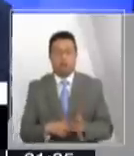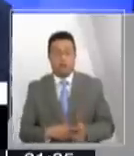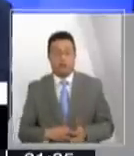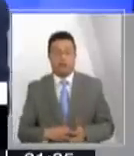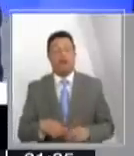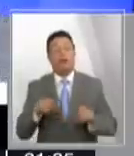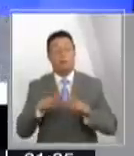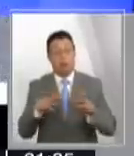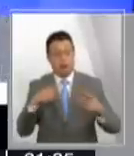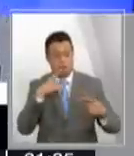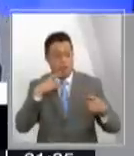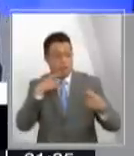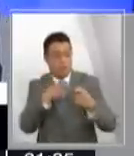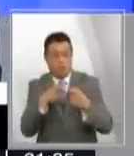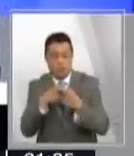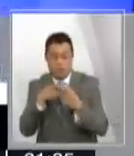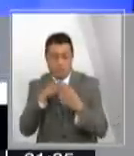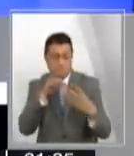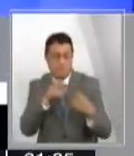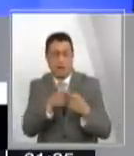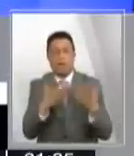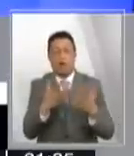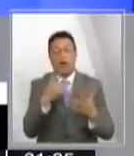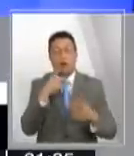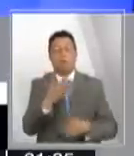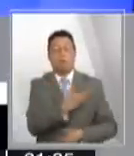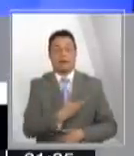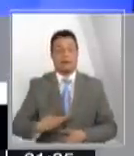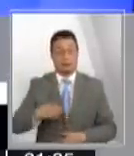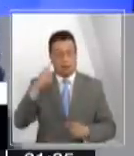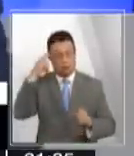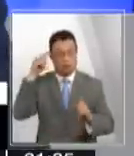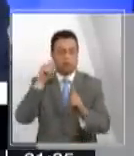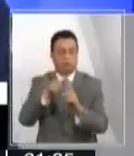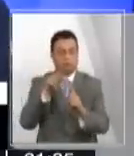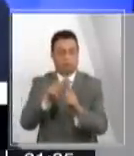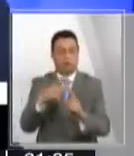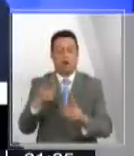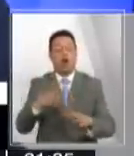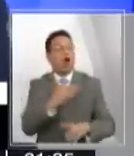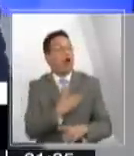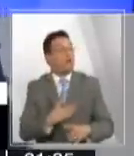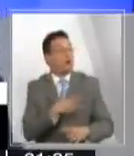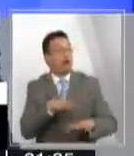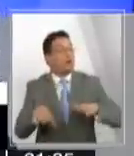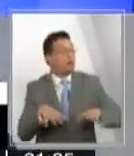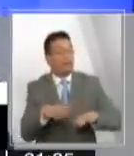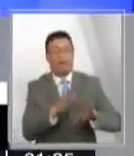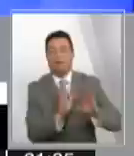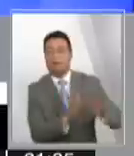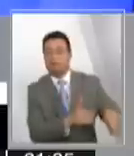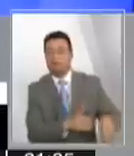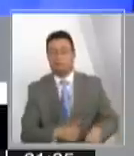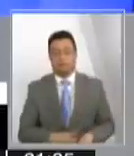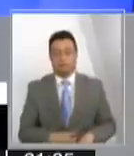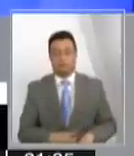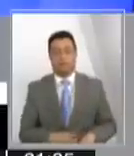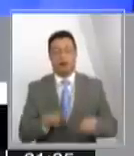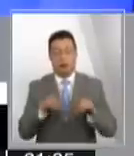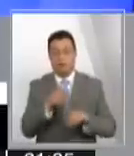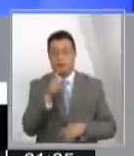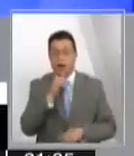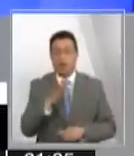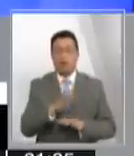principal debate va a estar asociado a la conducción presidencial y ya no a la gestión de gobierno. Y cuando falta tanto tiempo para